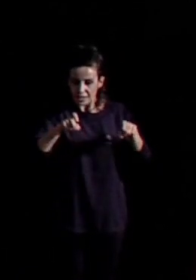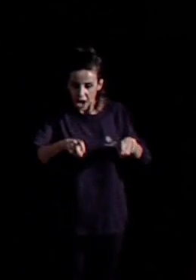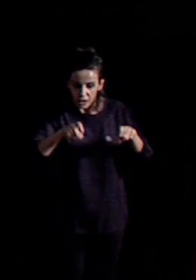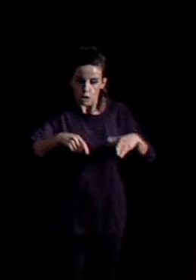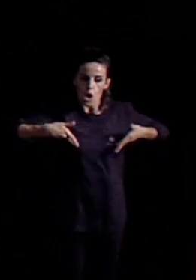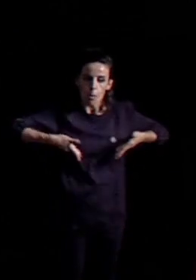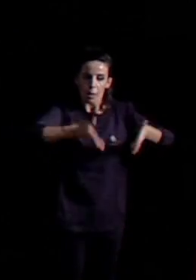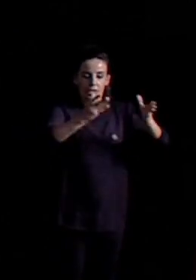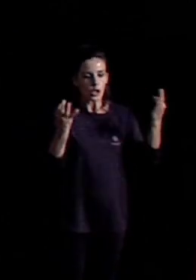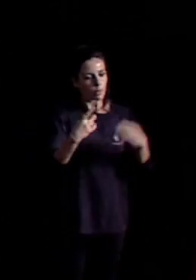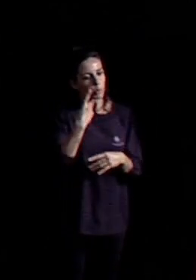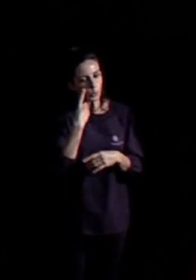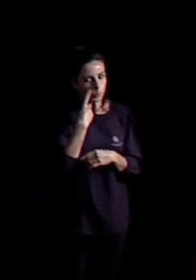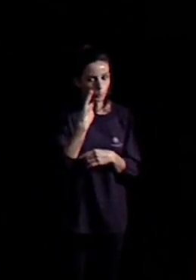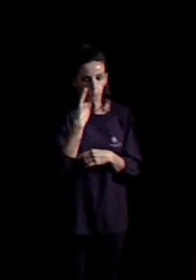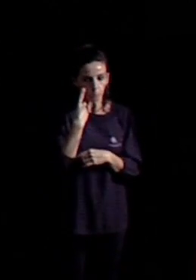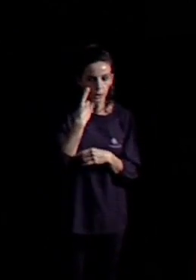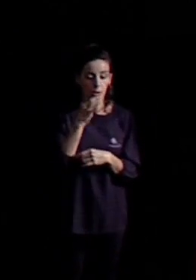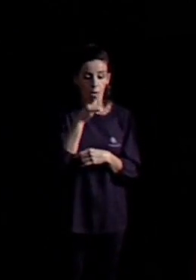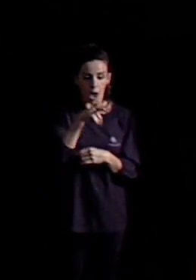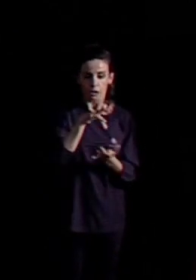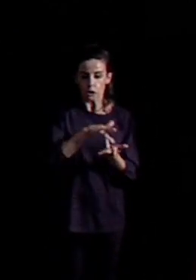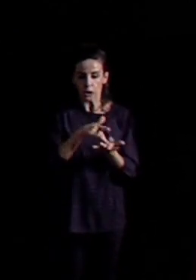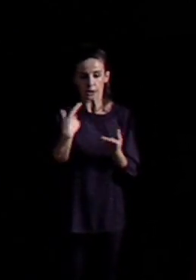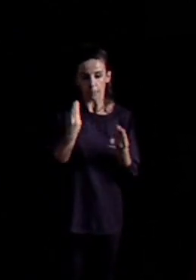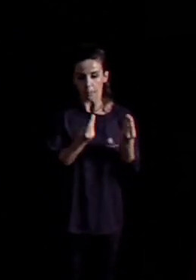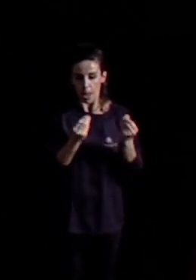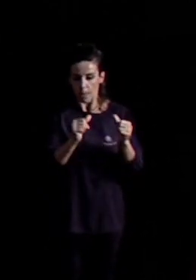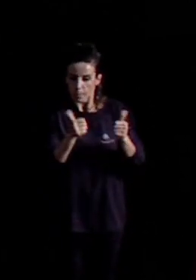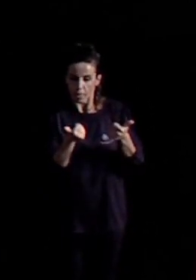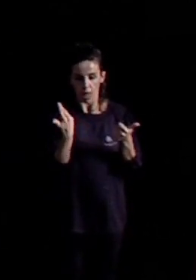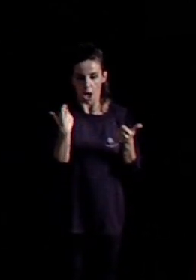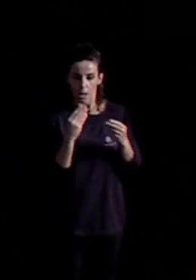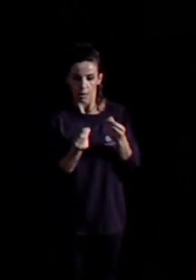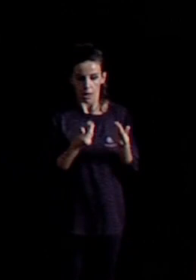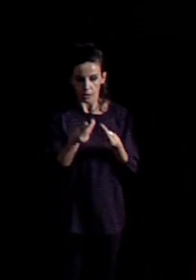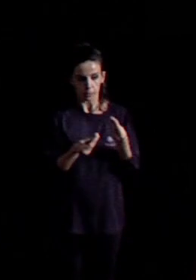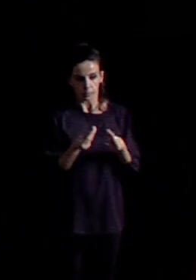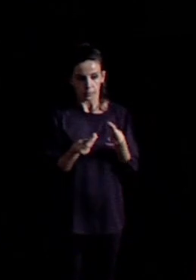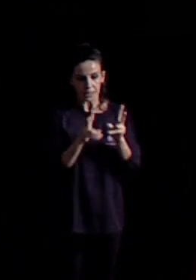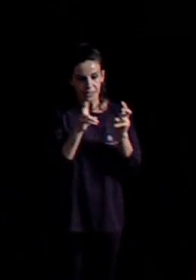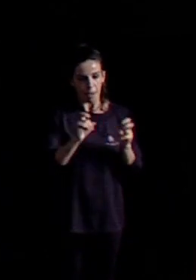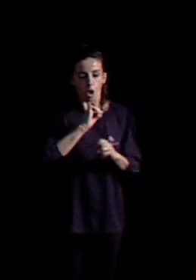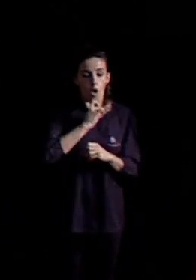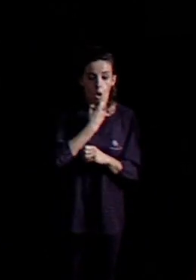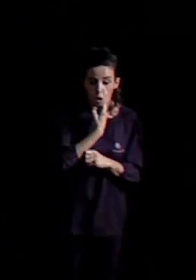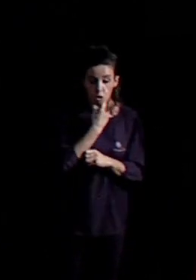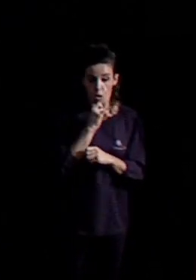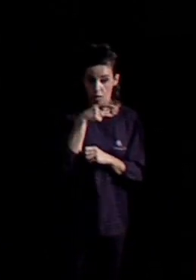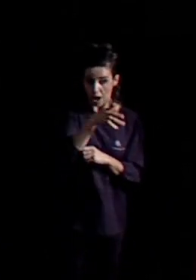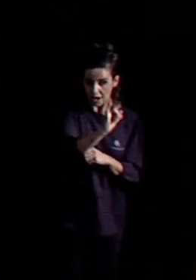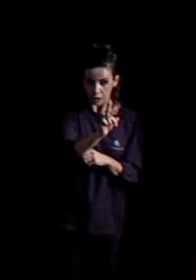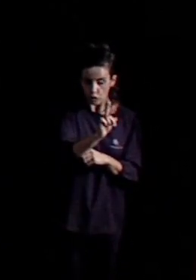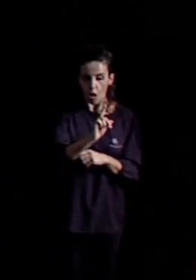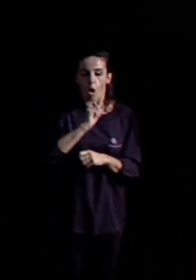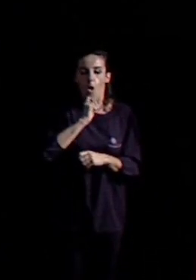poco pendiente, porque ahí es donde se va cociendo un poco el tema. El odio no está ahí, ¿eh? El odio se